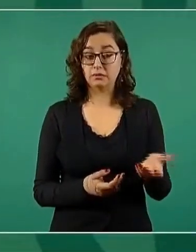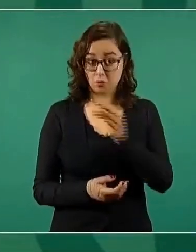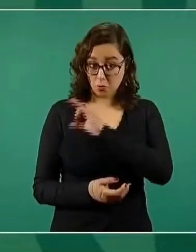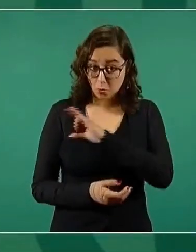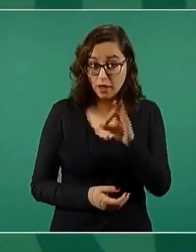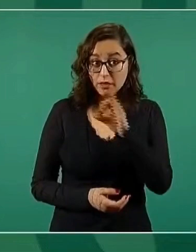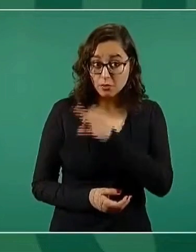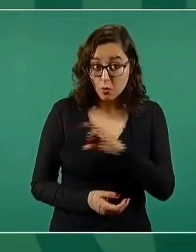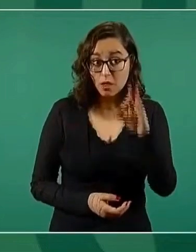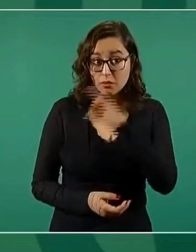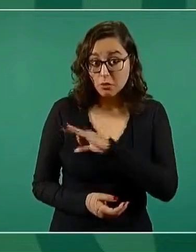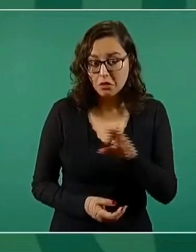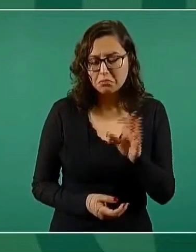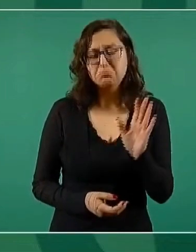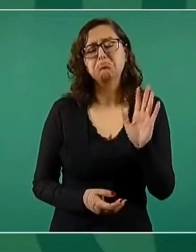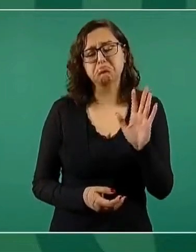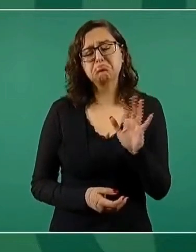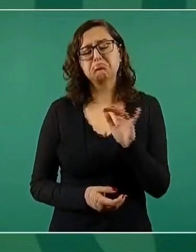se puede.